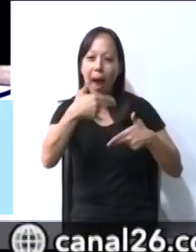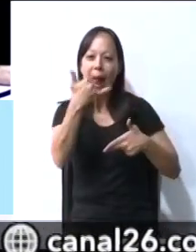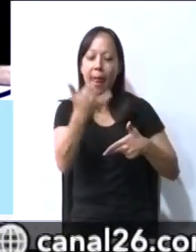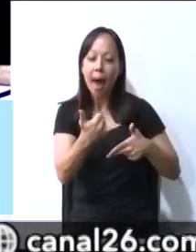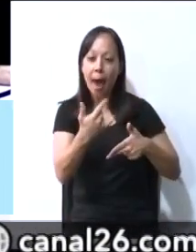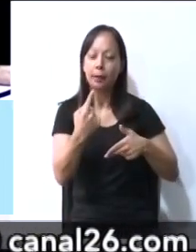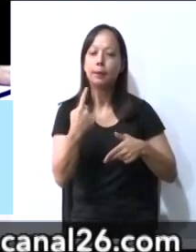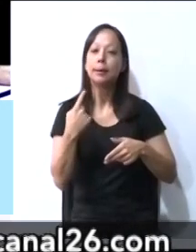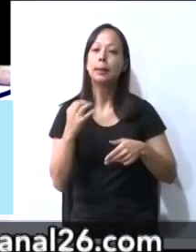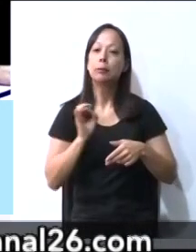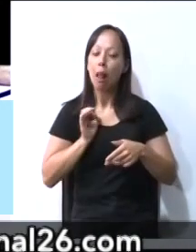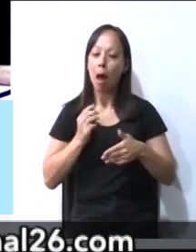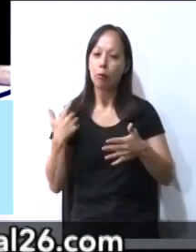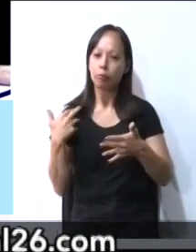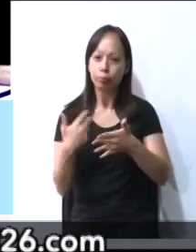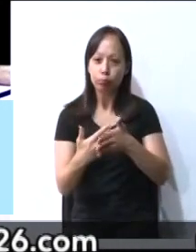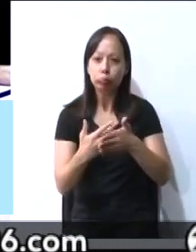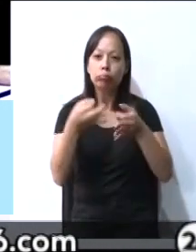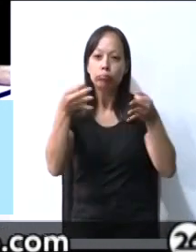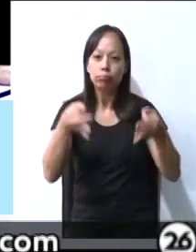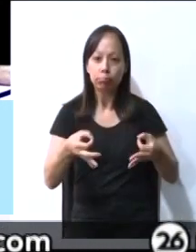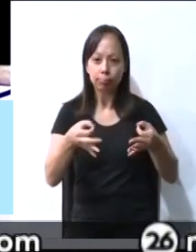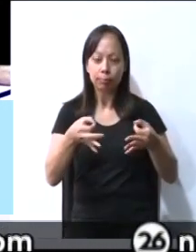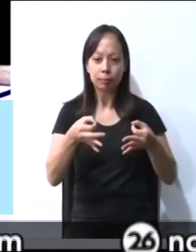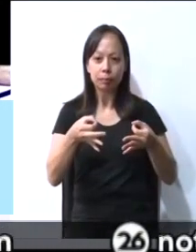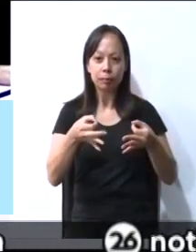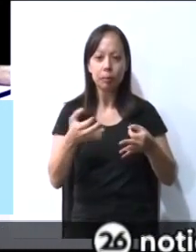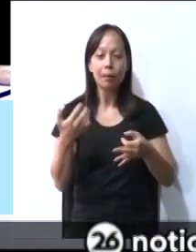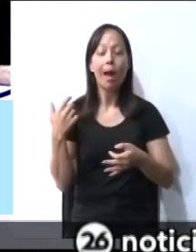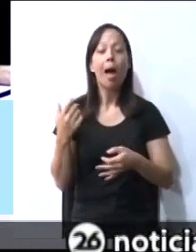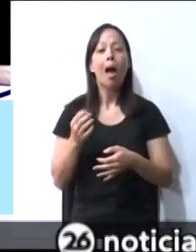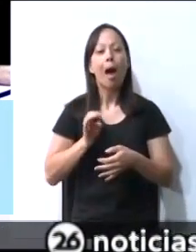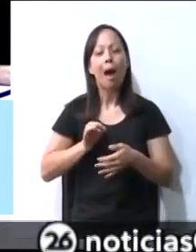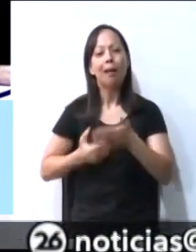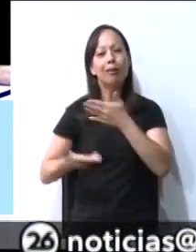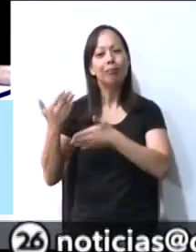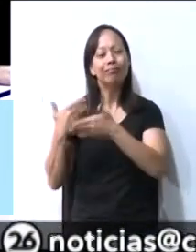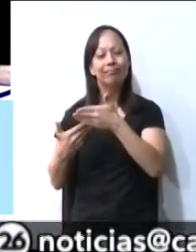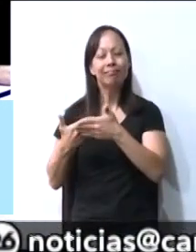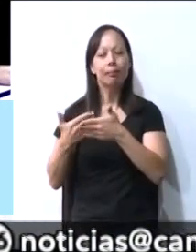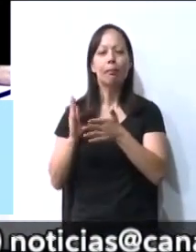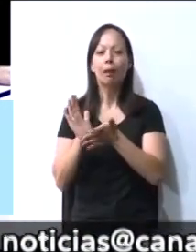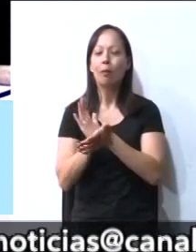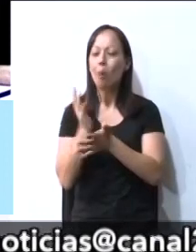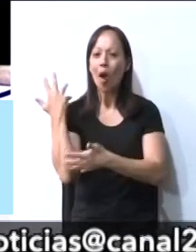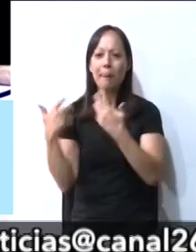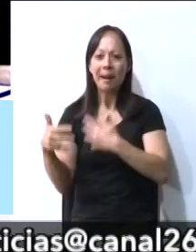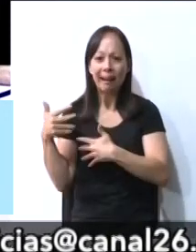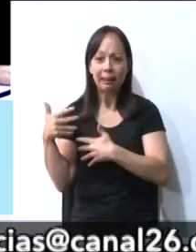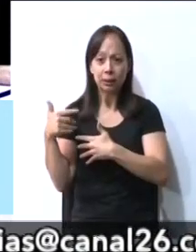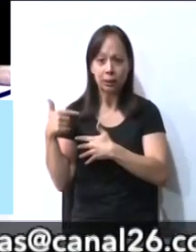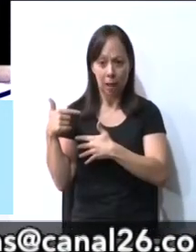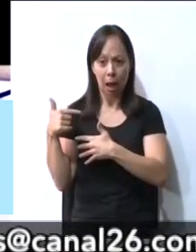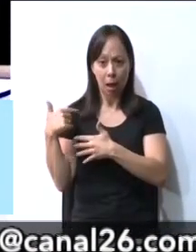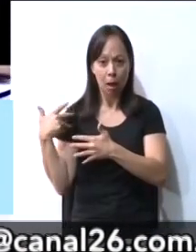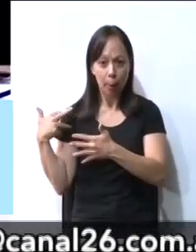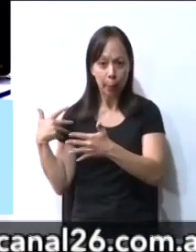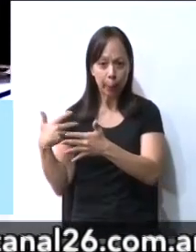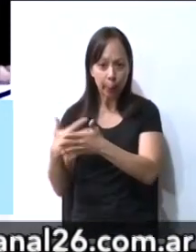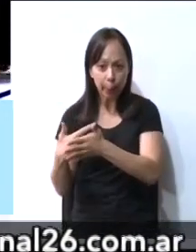Pasamos de declarar la emergencia edilicia en las escuelas de la ciudad a lanzar el plan más ambicioso de obras